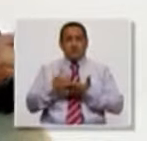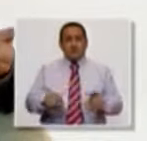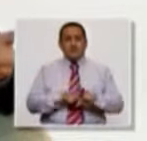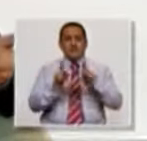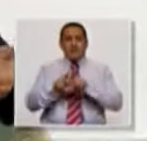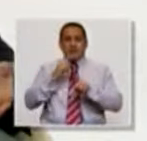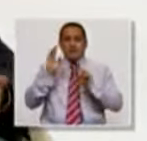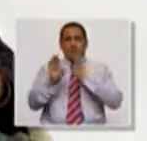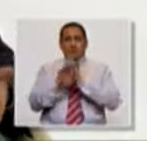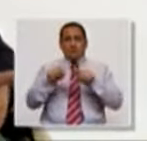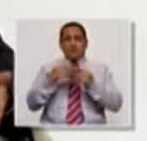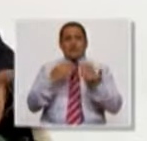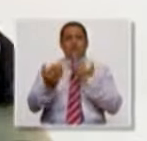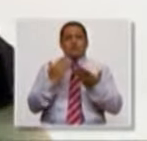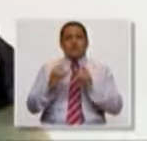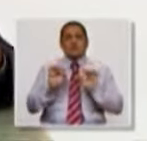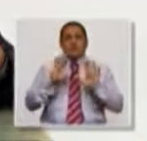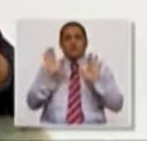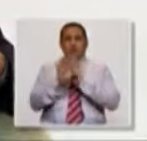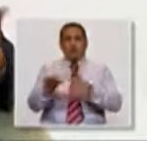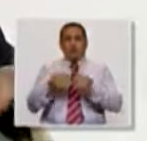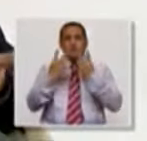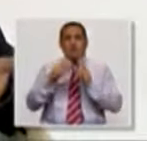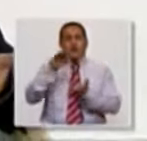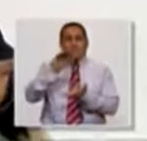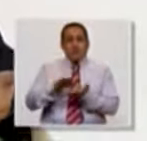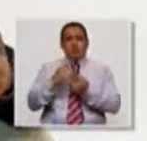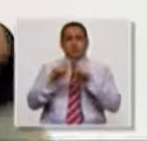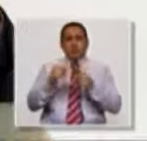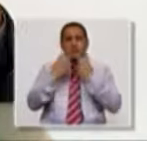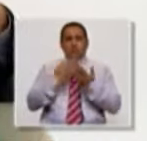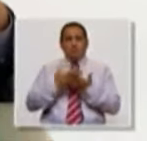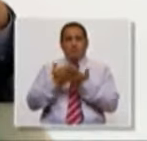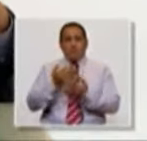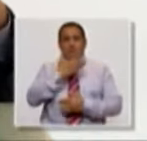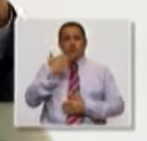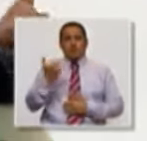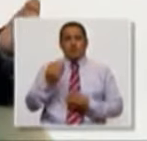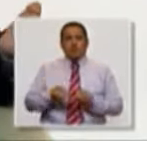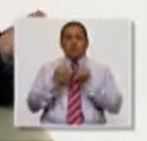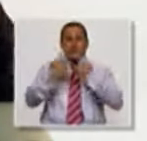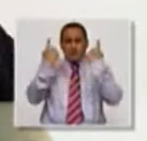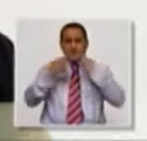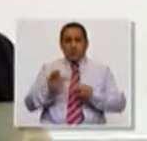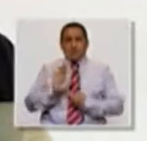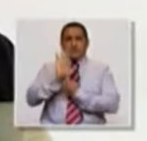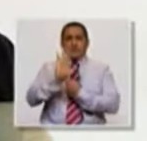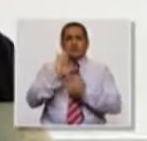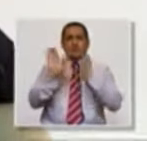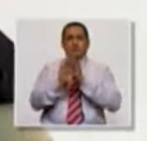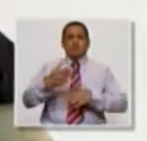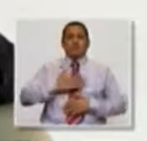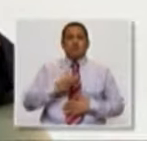esa manera probablemente vea menos, pero va a impactar más, porque la decisión que se dé en tu caso o en el